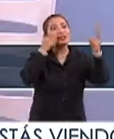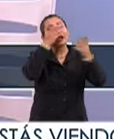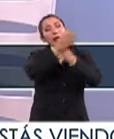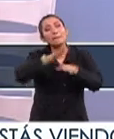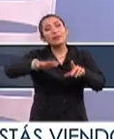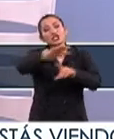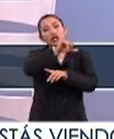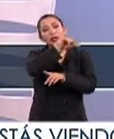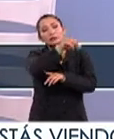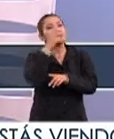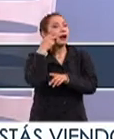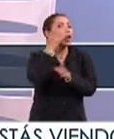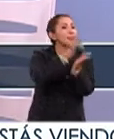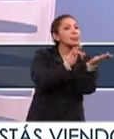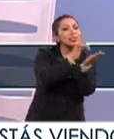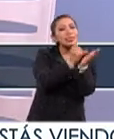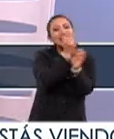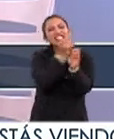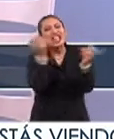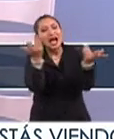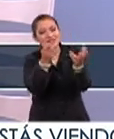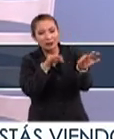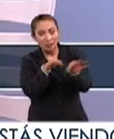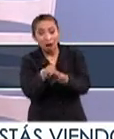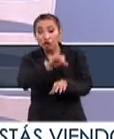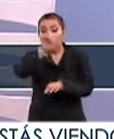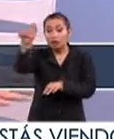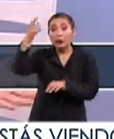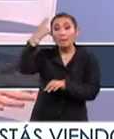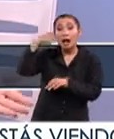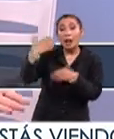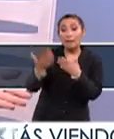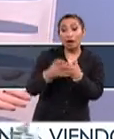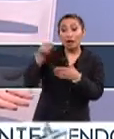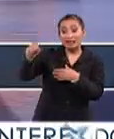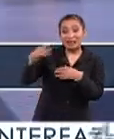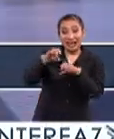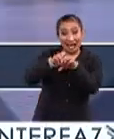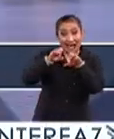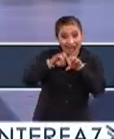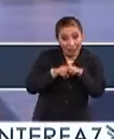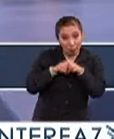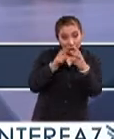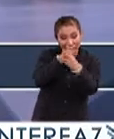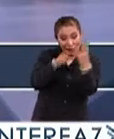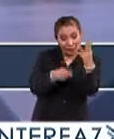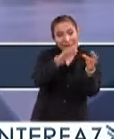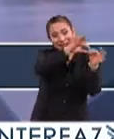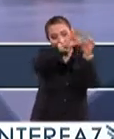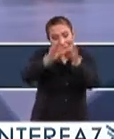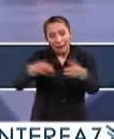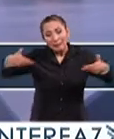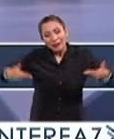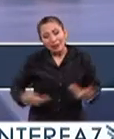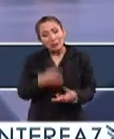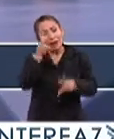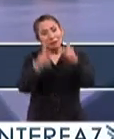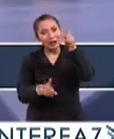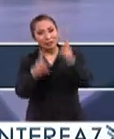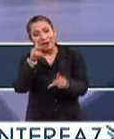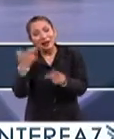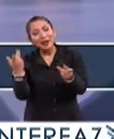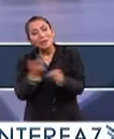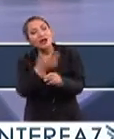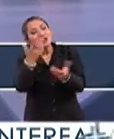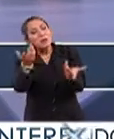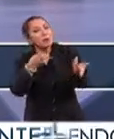Piso 16 para hacer unos reportajes sobre lo que hacen. Y la otra es que cuando tengas a este fantástico equipo, nos los traigas para platicar con ellos de lo